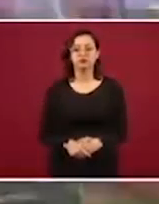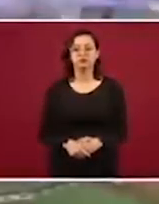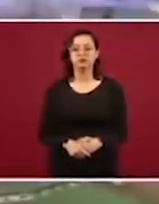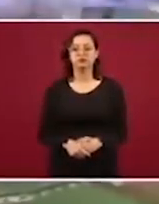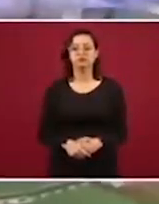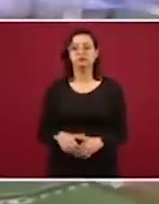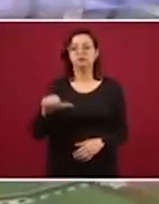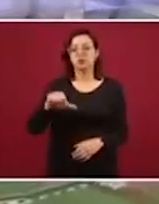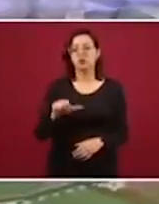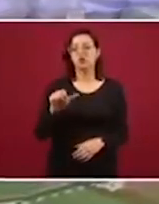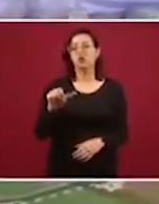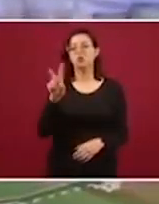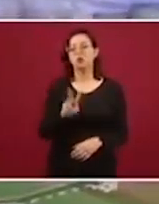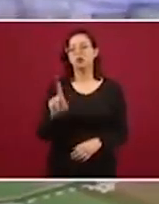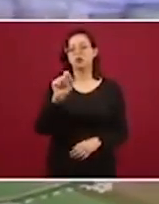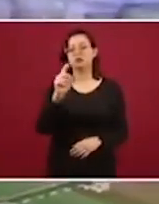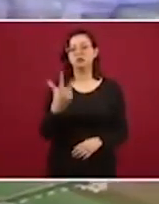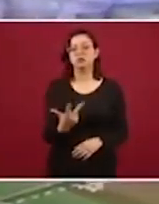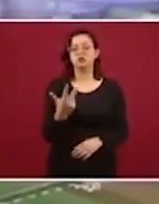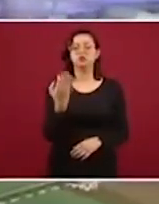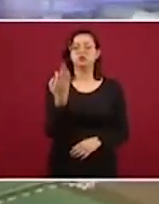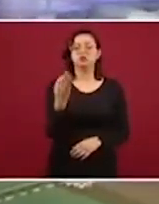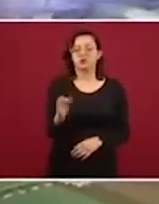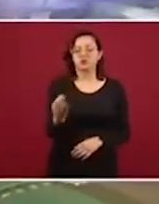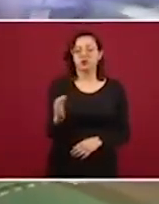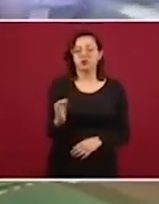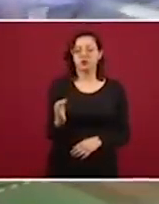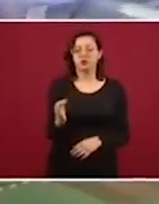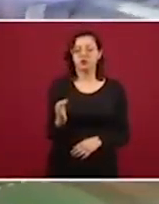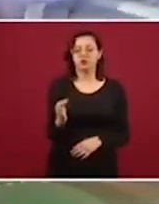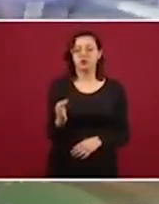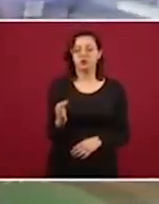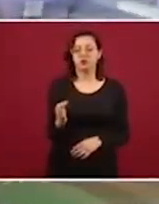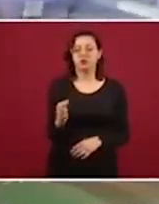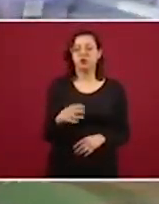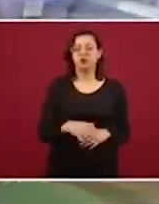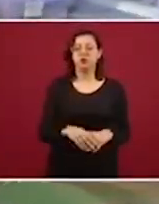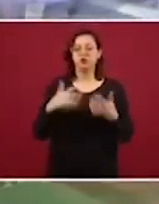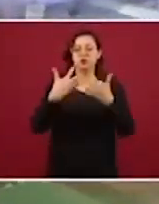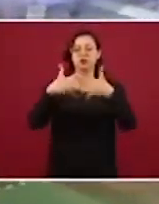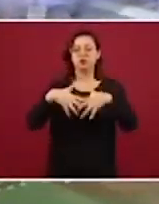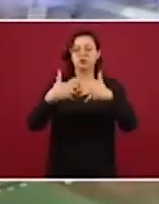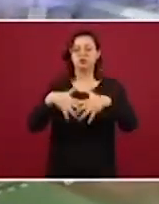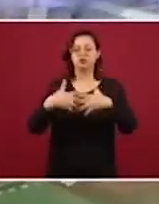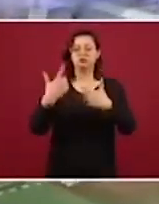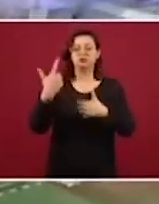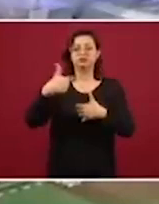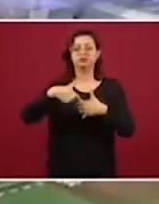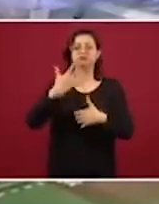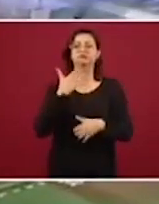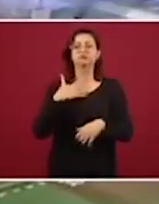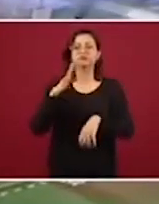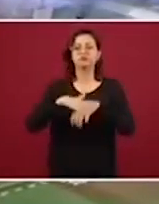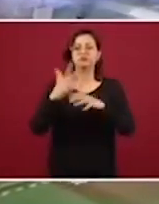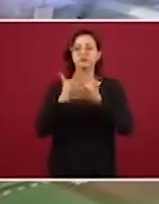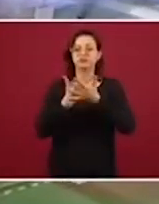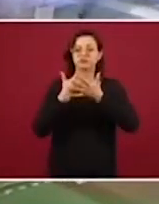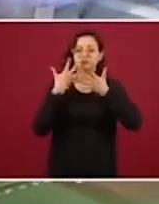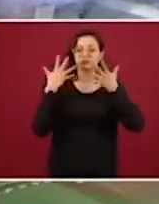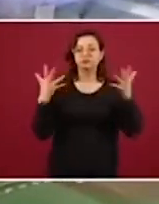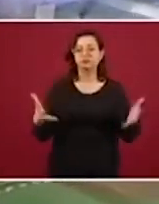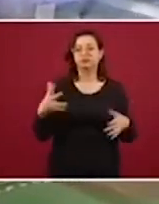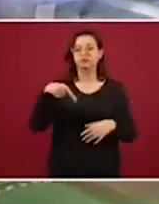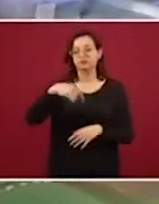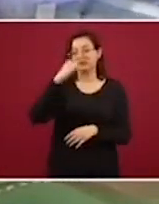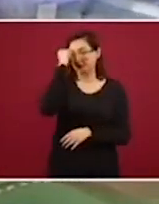Hoy es viernes 28 de febrero. Estamos en la refinería más grande del mundo, en la India, en un